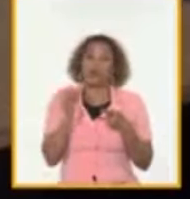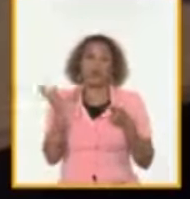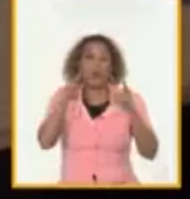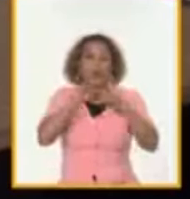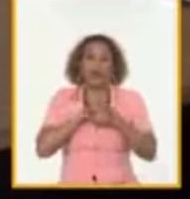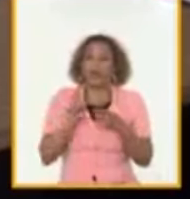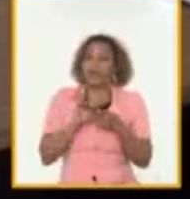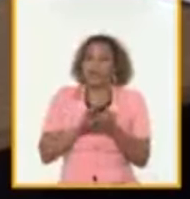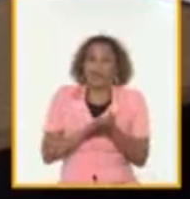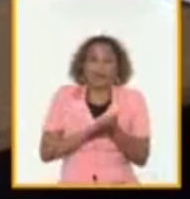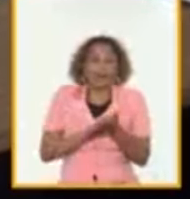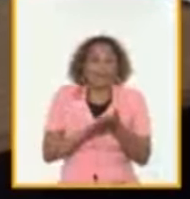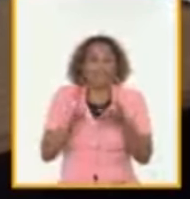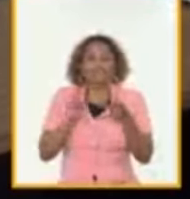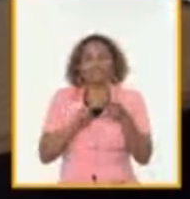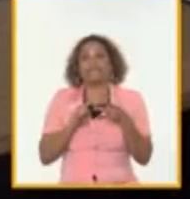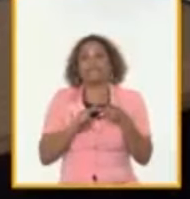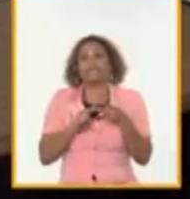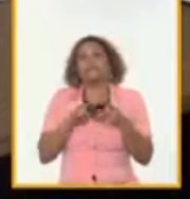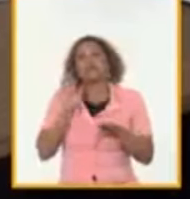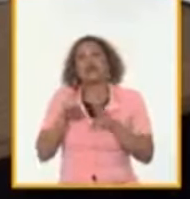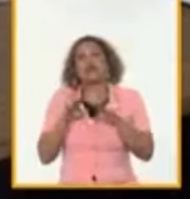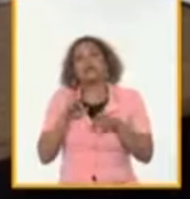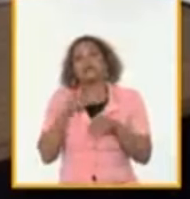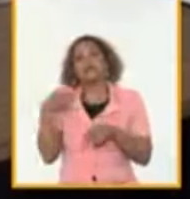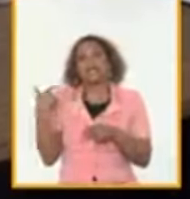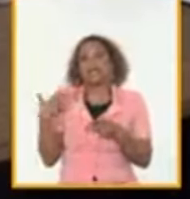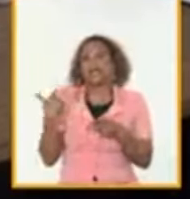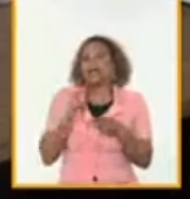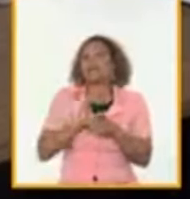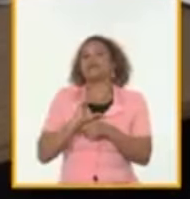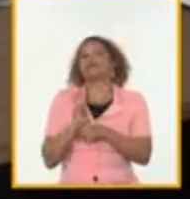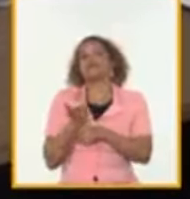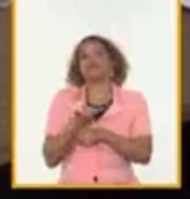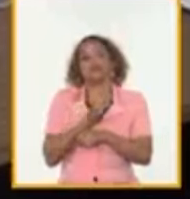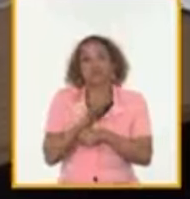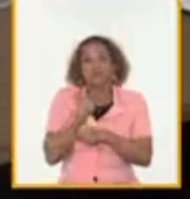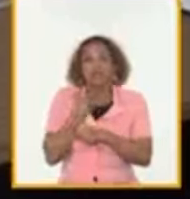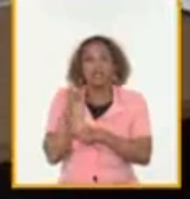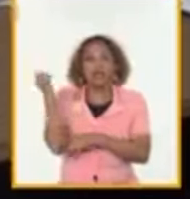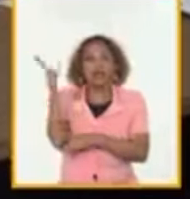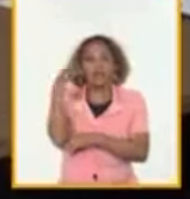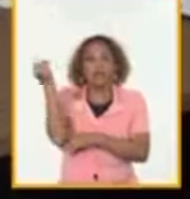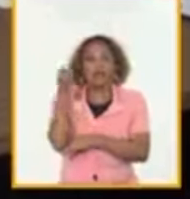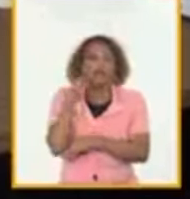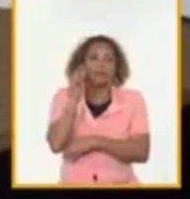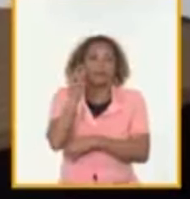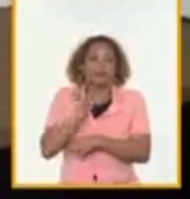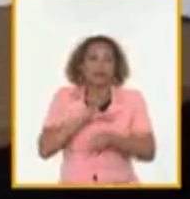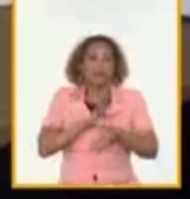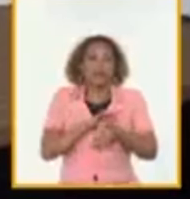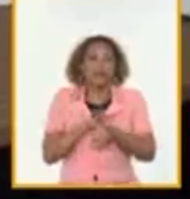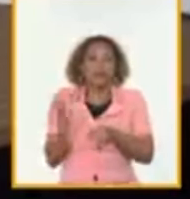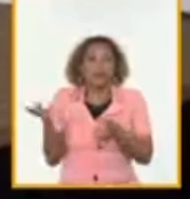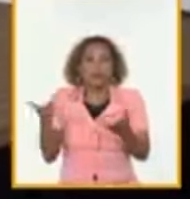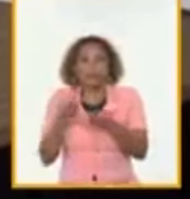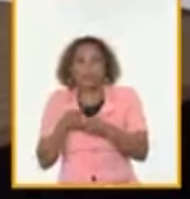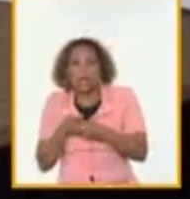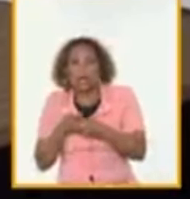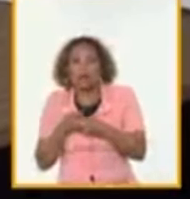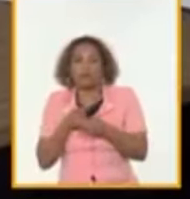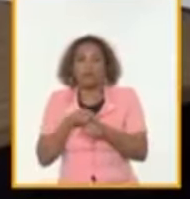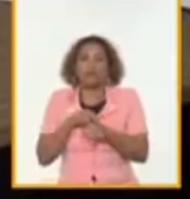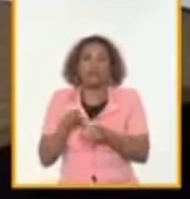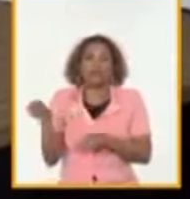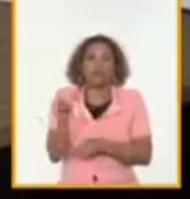hablamos en algunas ocasiones tamb de demoras en las ambulancias a la hora de ir a a recoger los pacientes muchas de